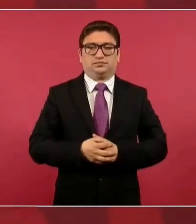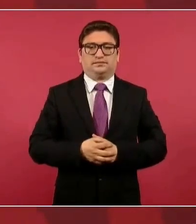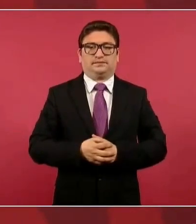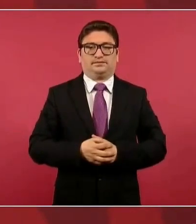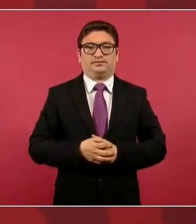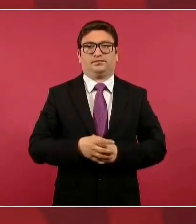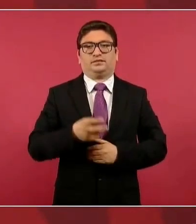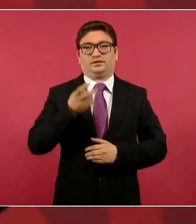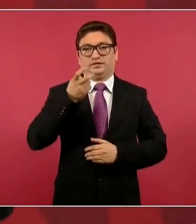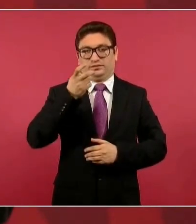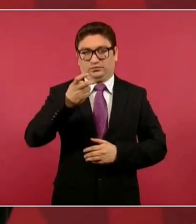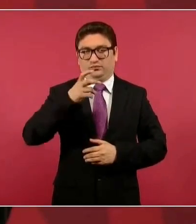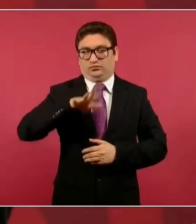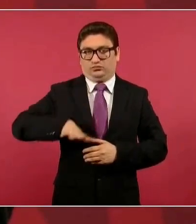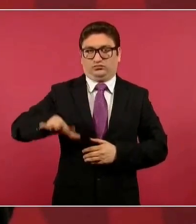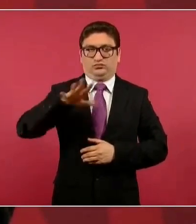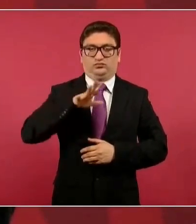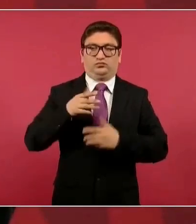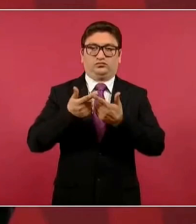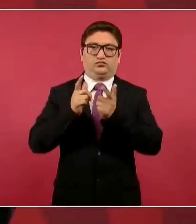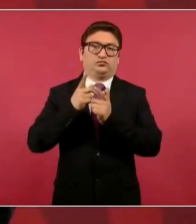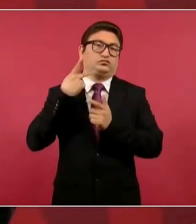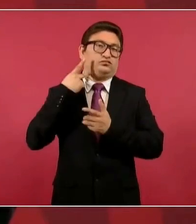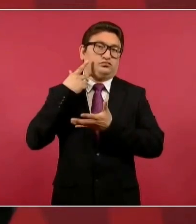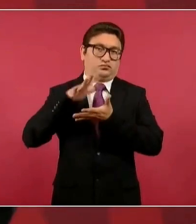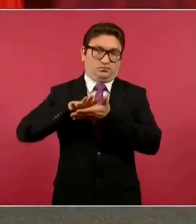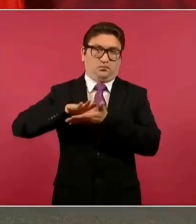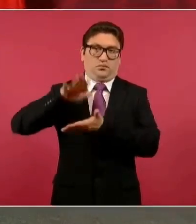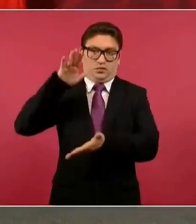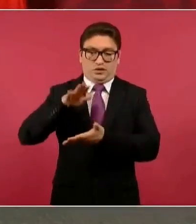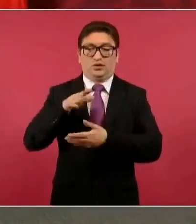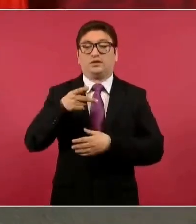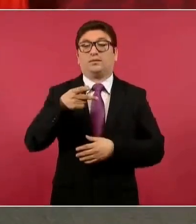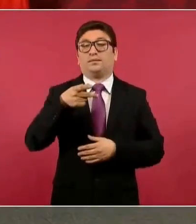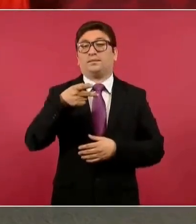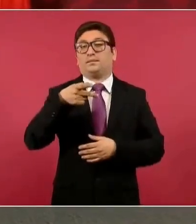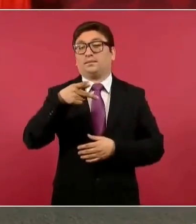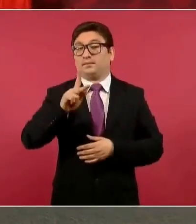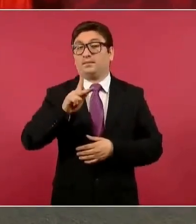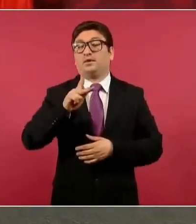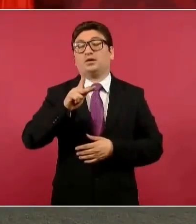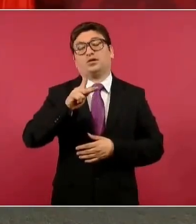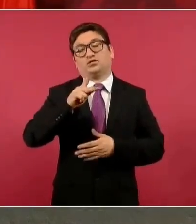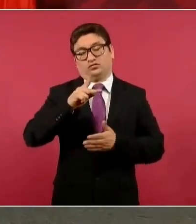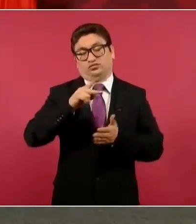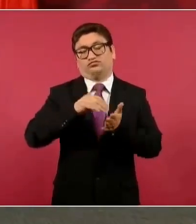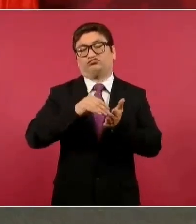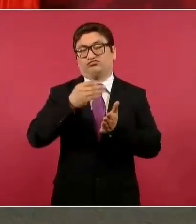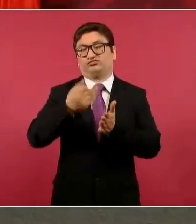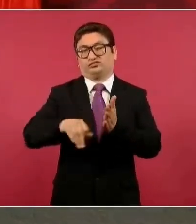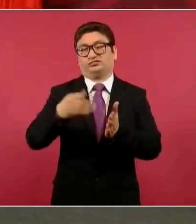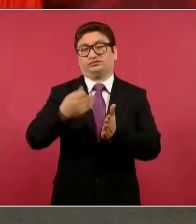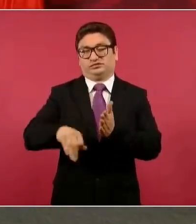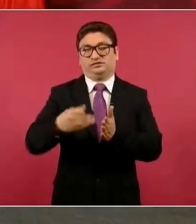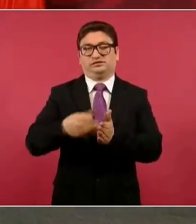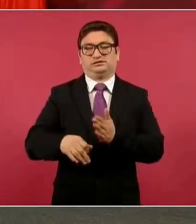Y tenemos mayoría, aun cuando todavía falta,